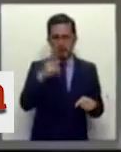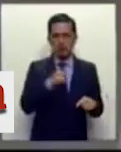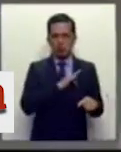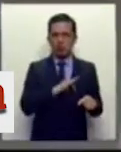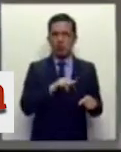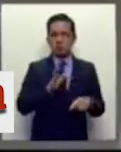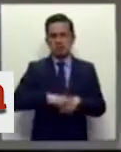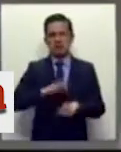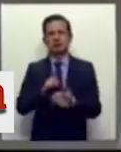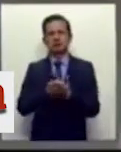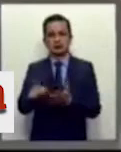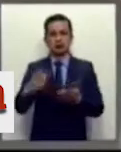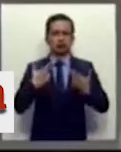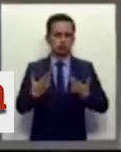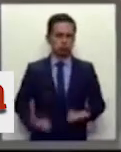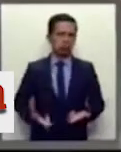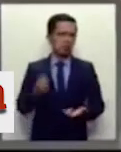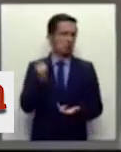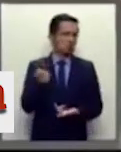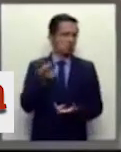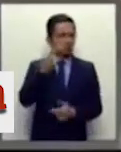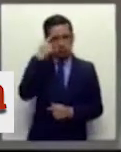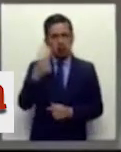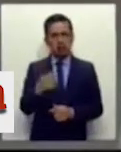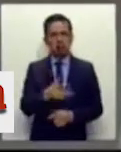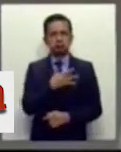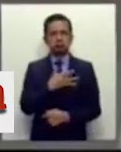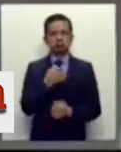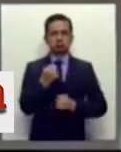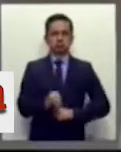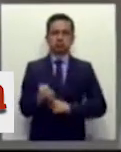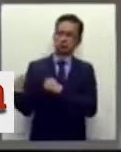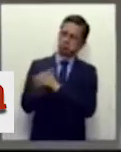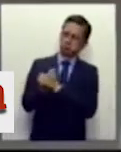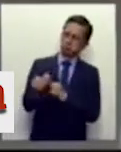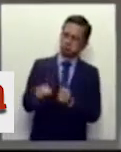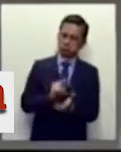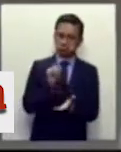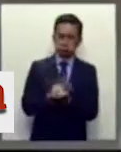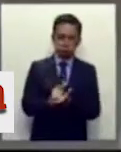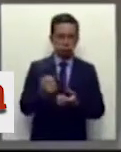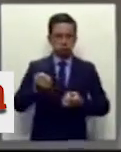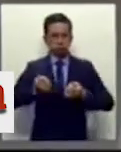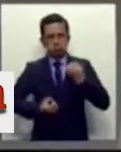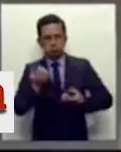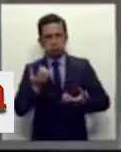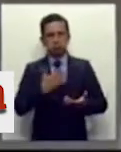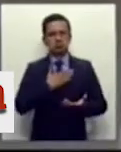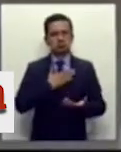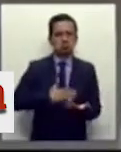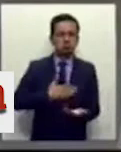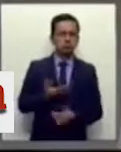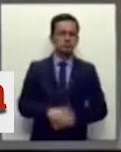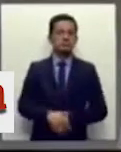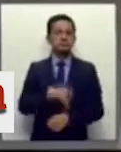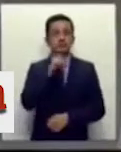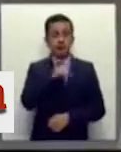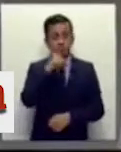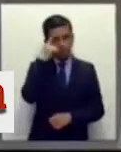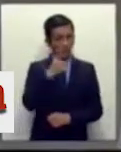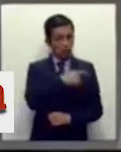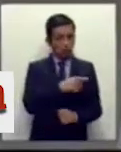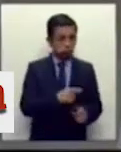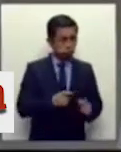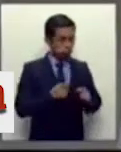derechos humanos, como a la seguridad jurídica y legalidad, además de la libre determinación de la toma de